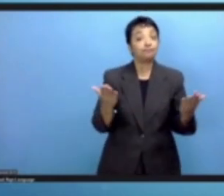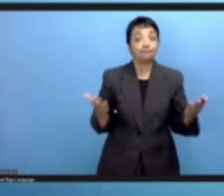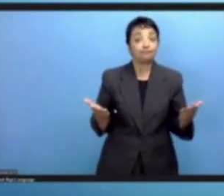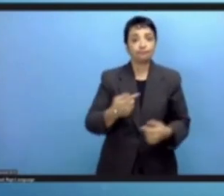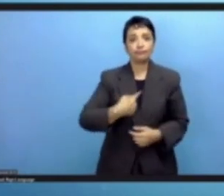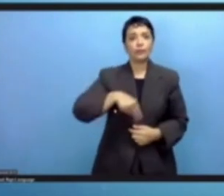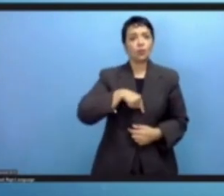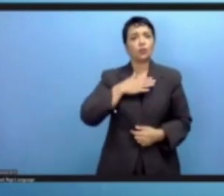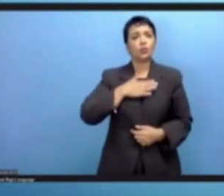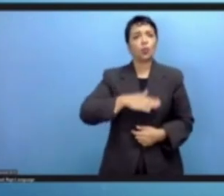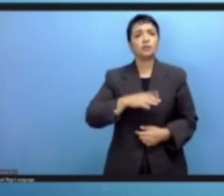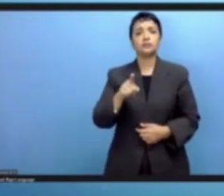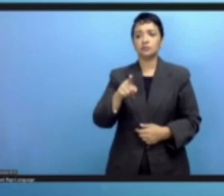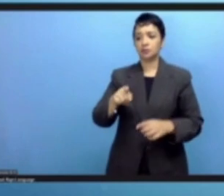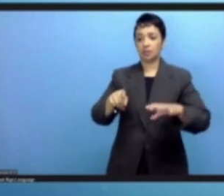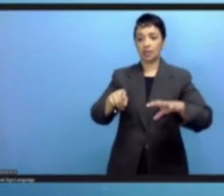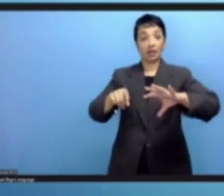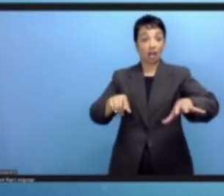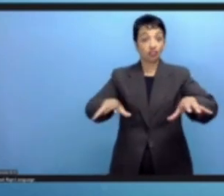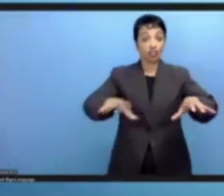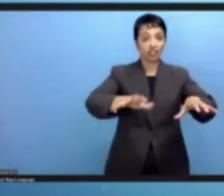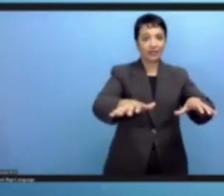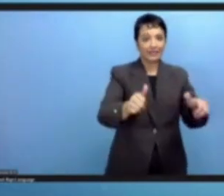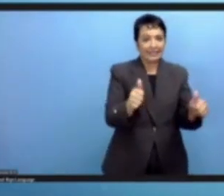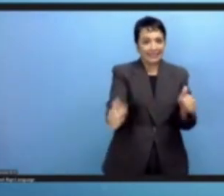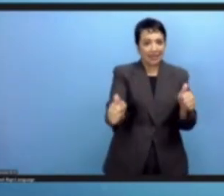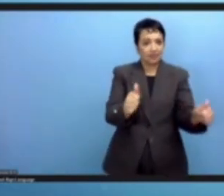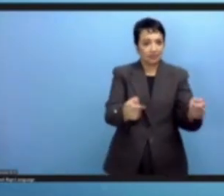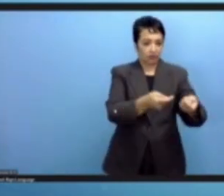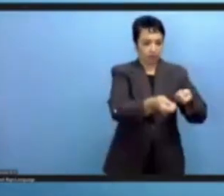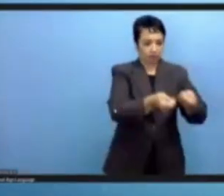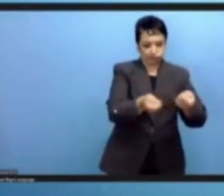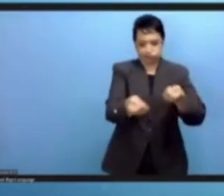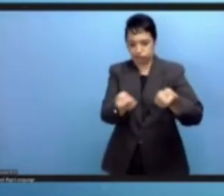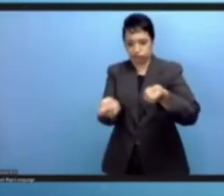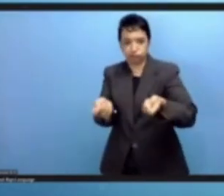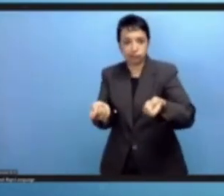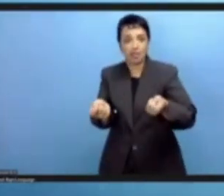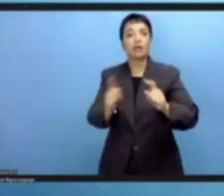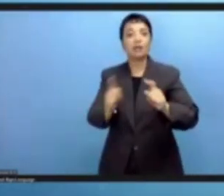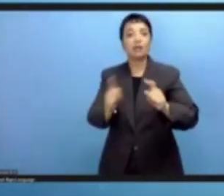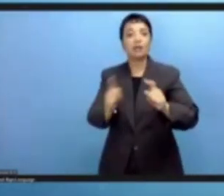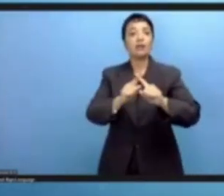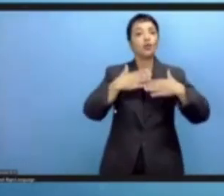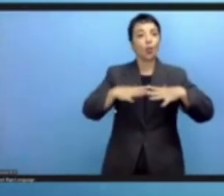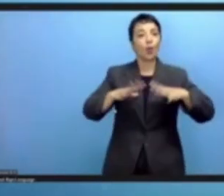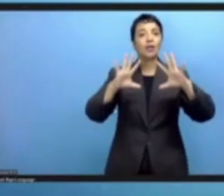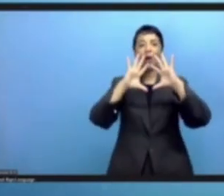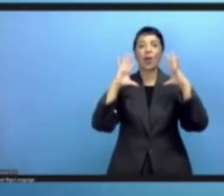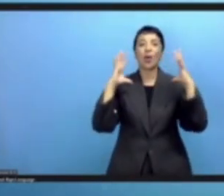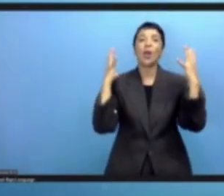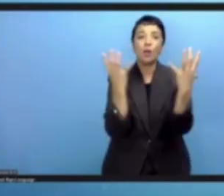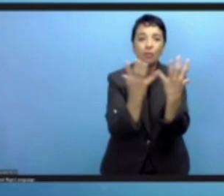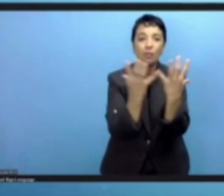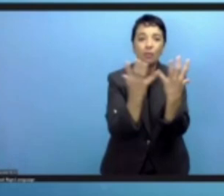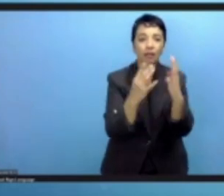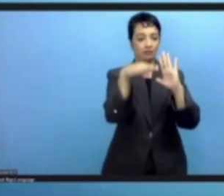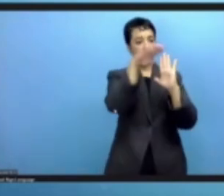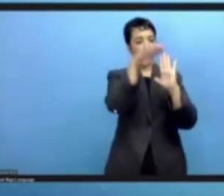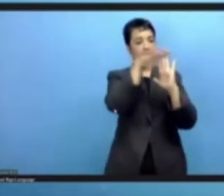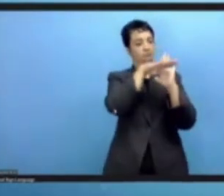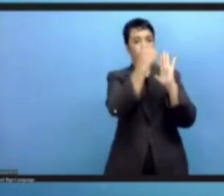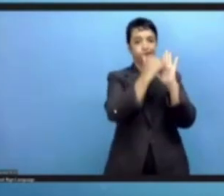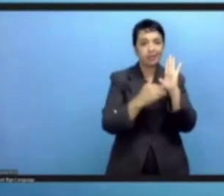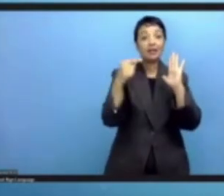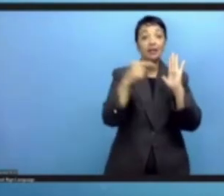supuesto no pretendemos ser un reemplazo de los organismos de regulación nacionales sino que queremos